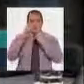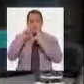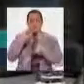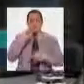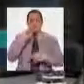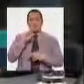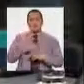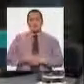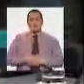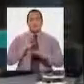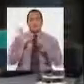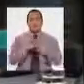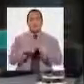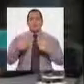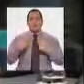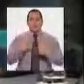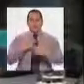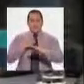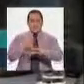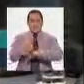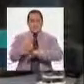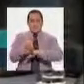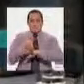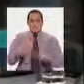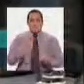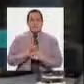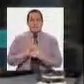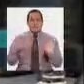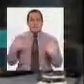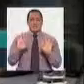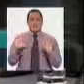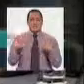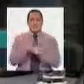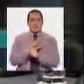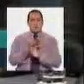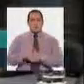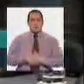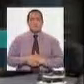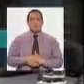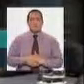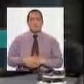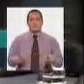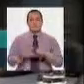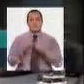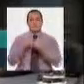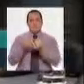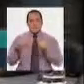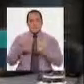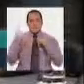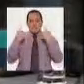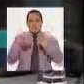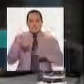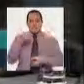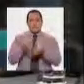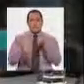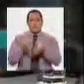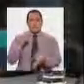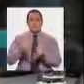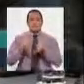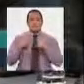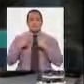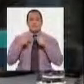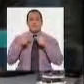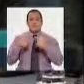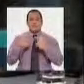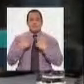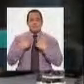dice, de interferir en lo más absoluto en la decisión que el Poder Judicial iba